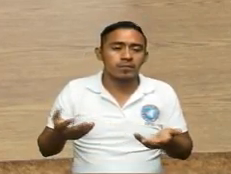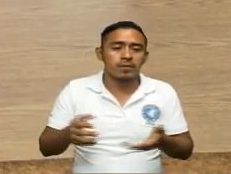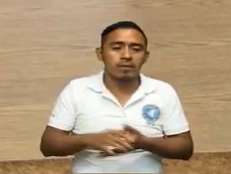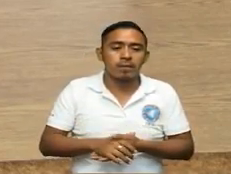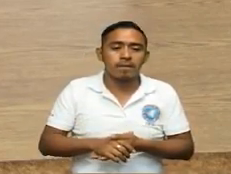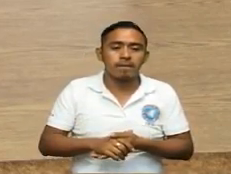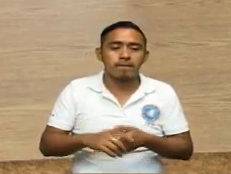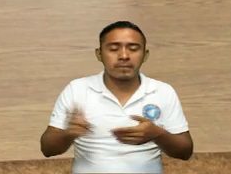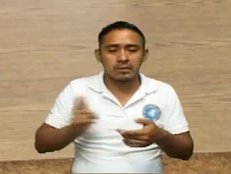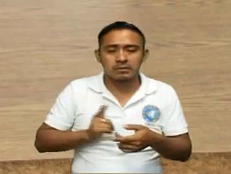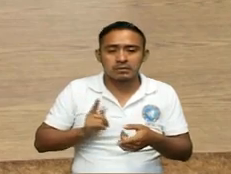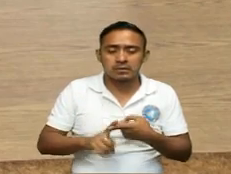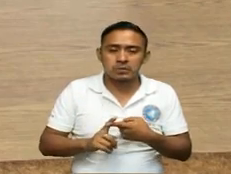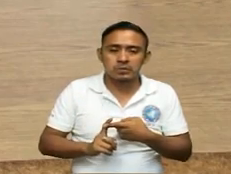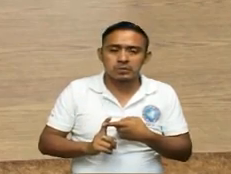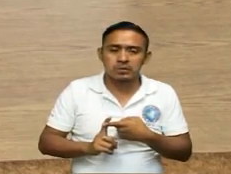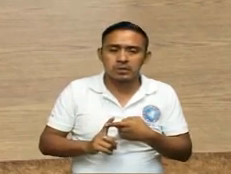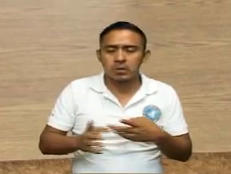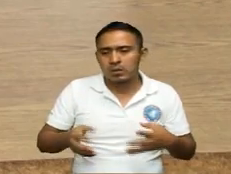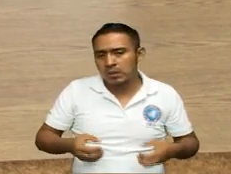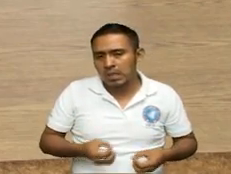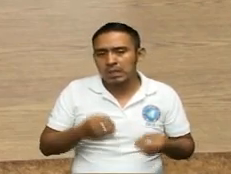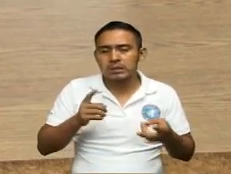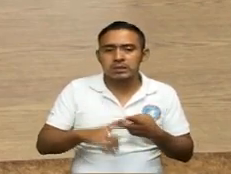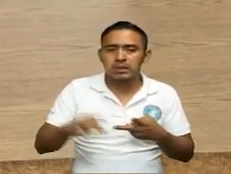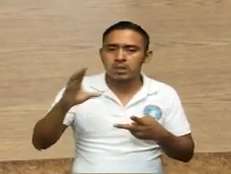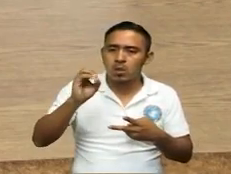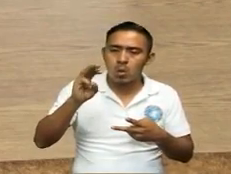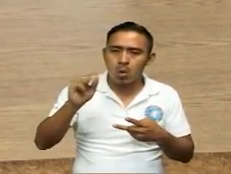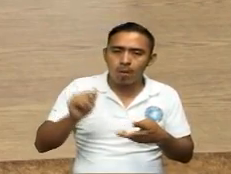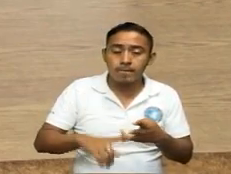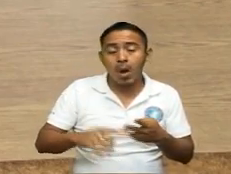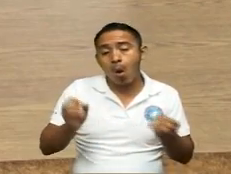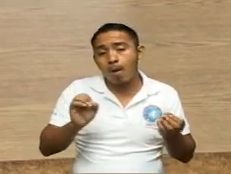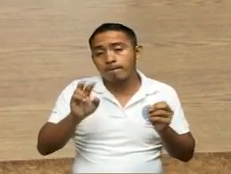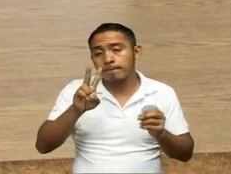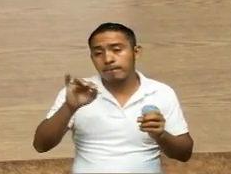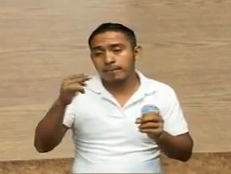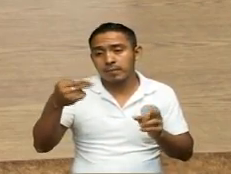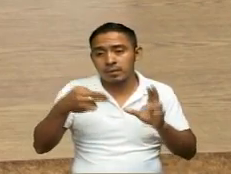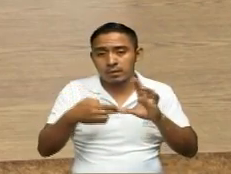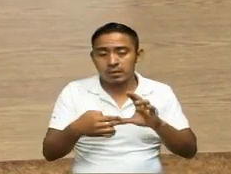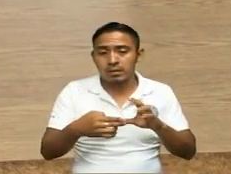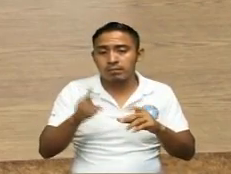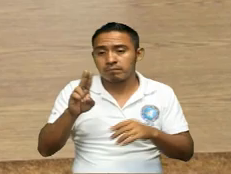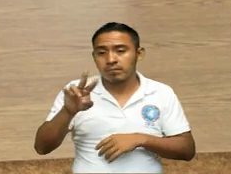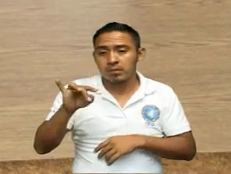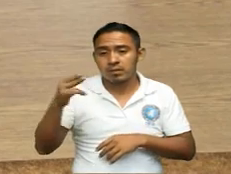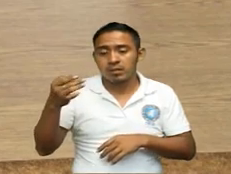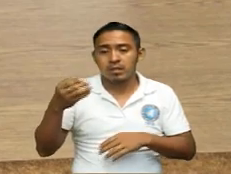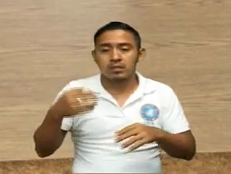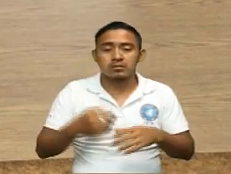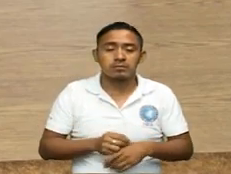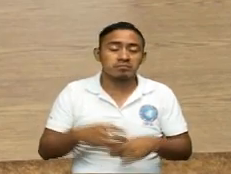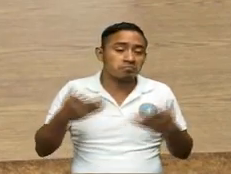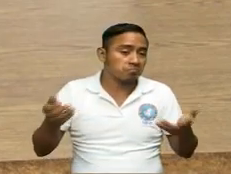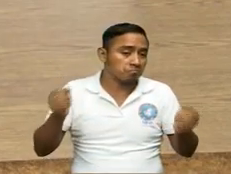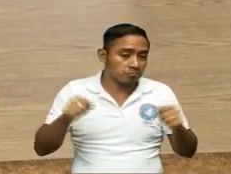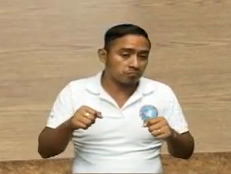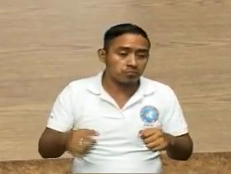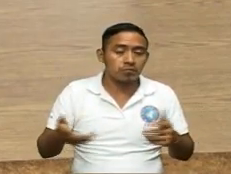que tienen cáncer, que tienen linfoma, en los pacientes que tienen VIH, por ejemplo, ya en fase SIDA, entonces pueden hacer infecciones